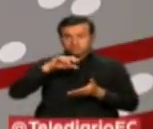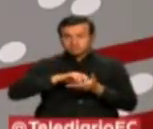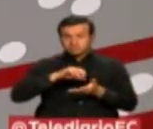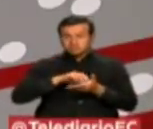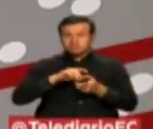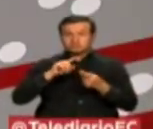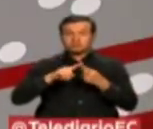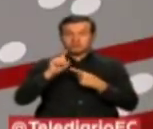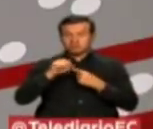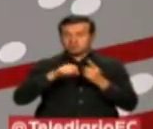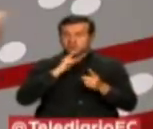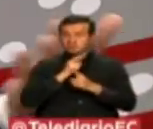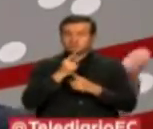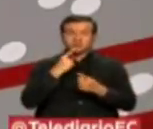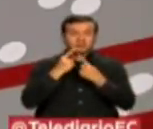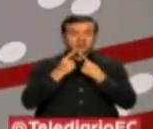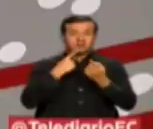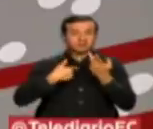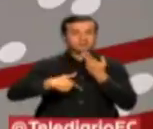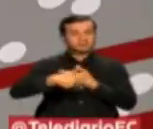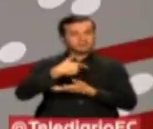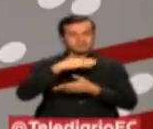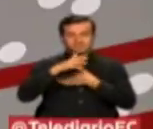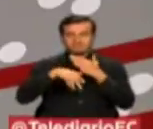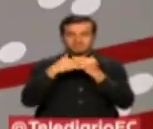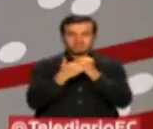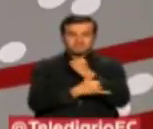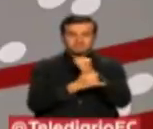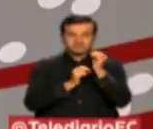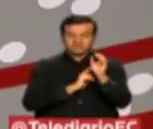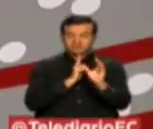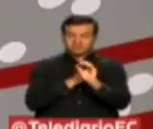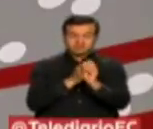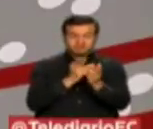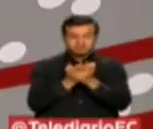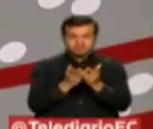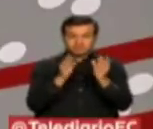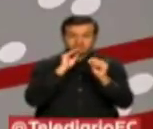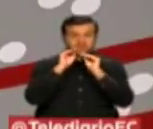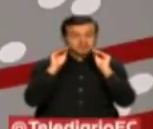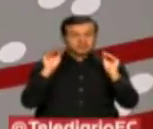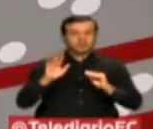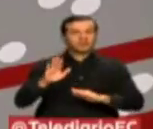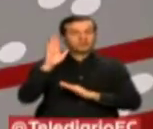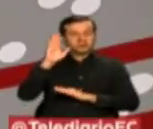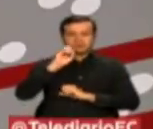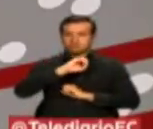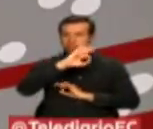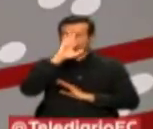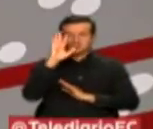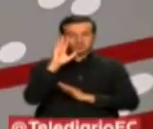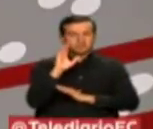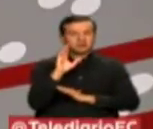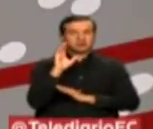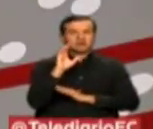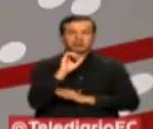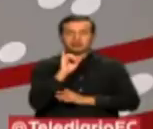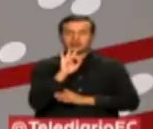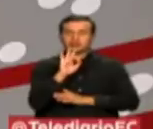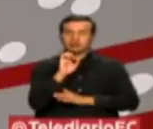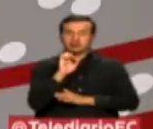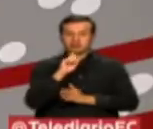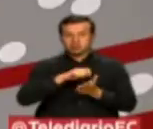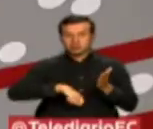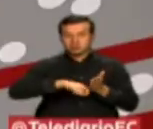que permita, en un diálogo fluido con todos los países involucrados, señalar compromisos claros a través de CITES, que es una convención